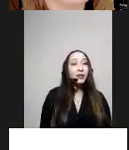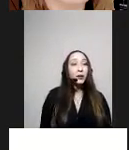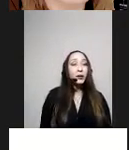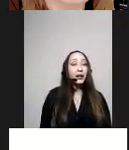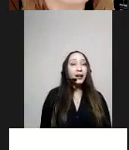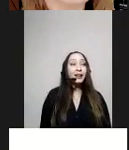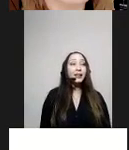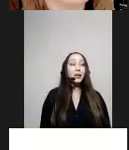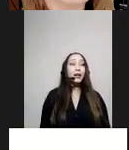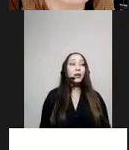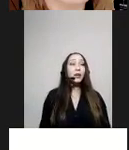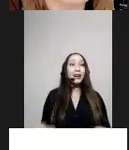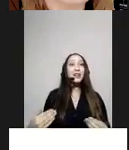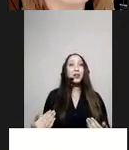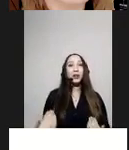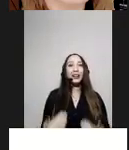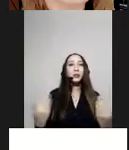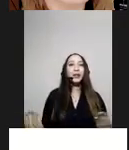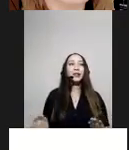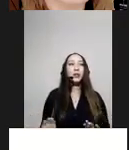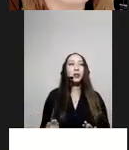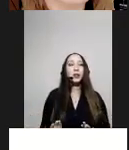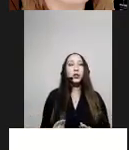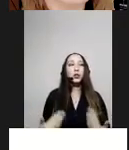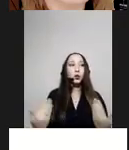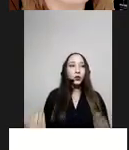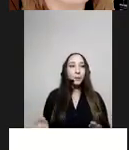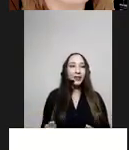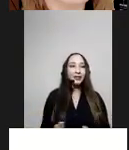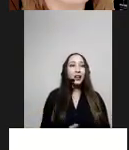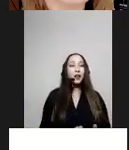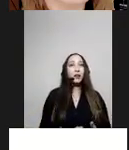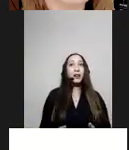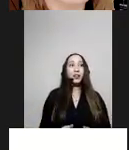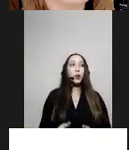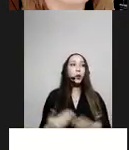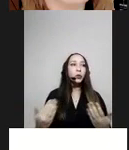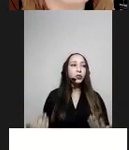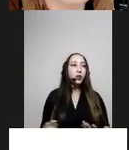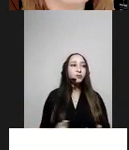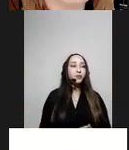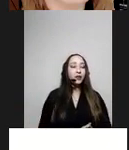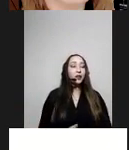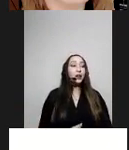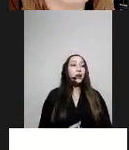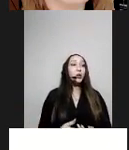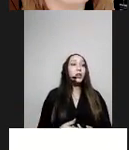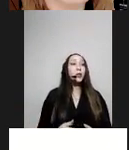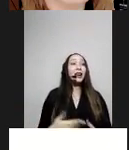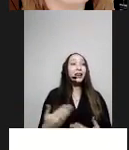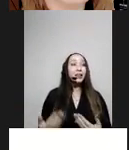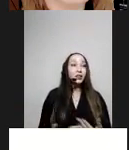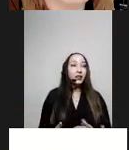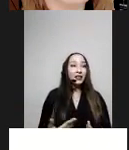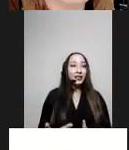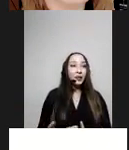y desarrollo de carrera, tenemos lo que es la dificultad para desarrollarnos dentro de una empresa o de hacernos promoción. Luego tenemos